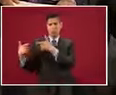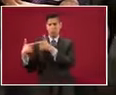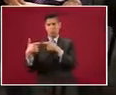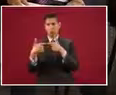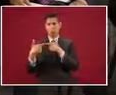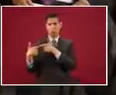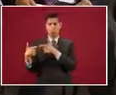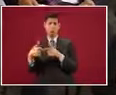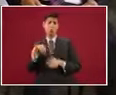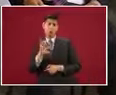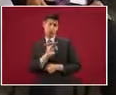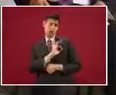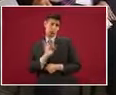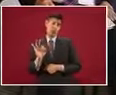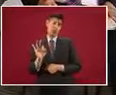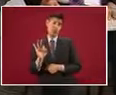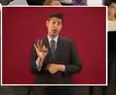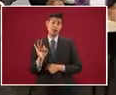Y